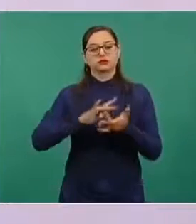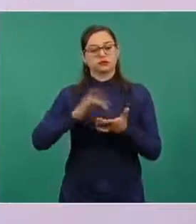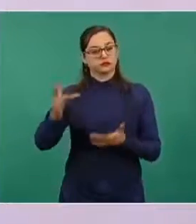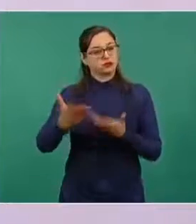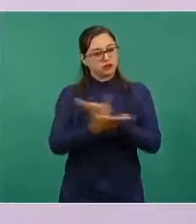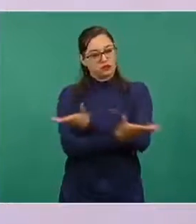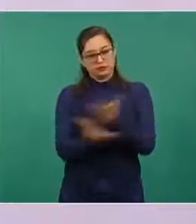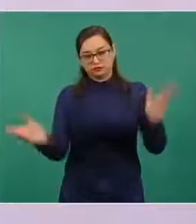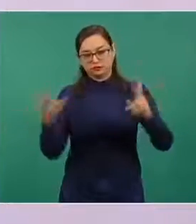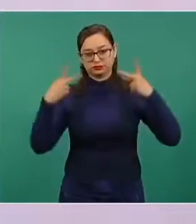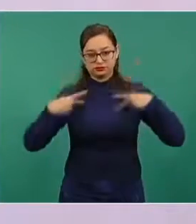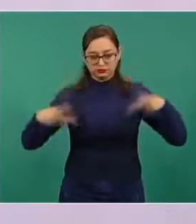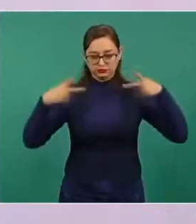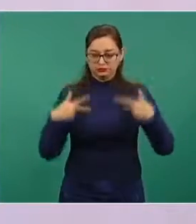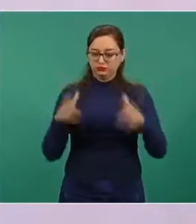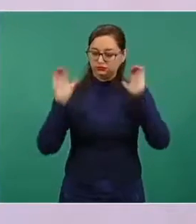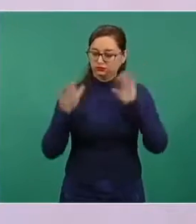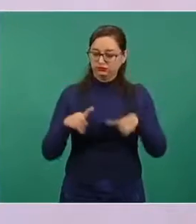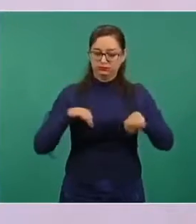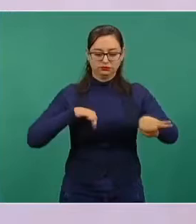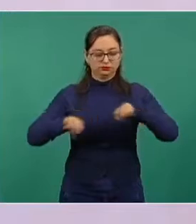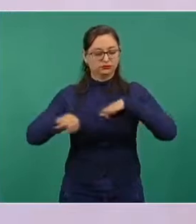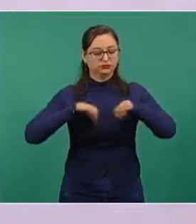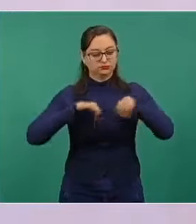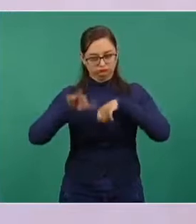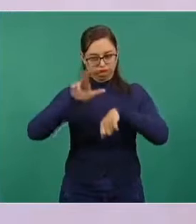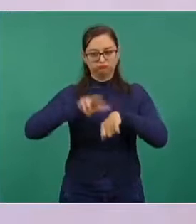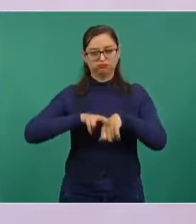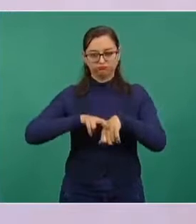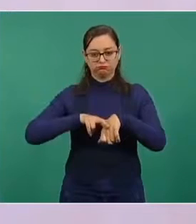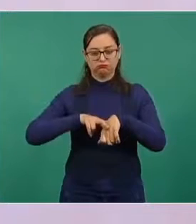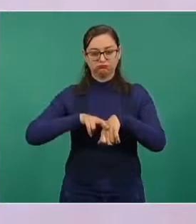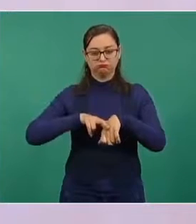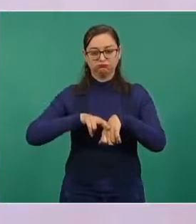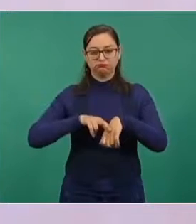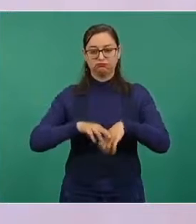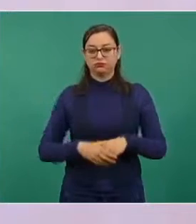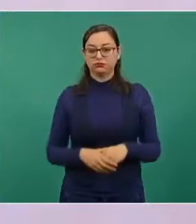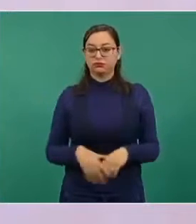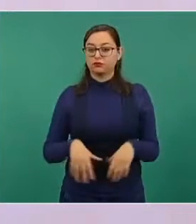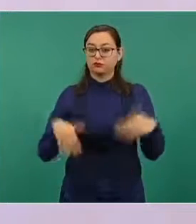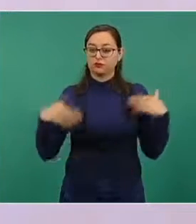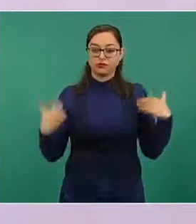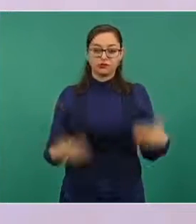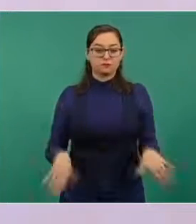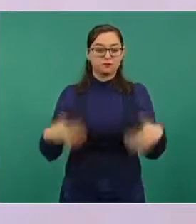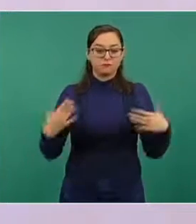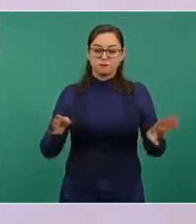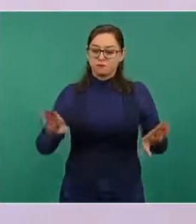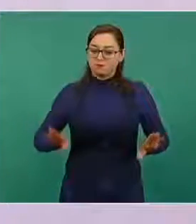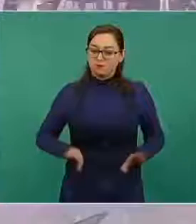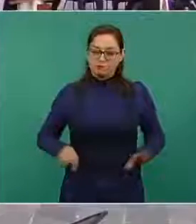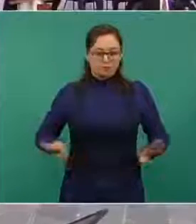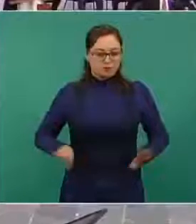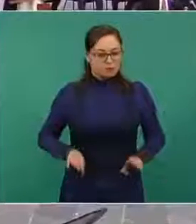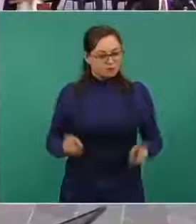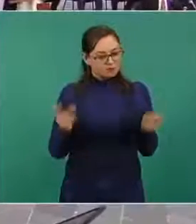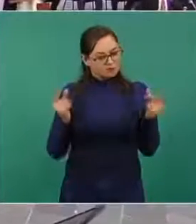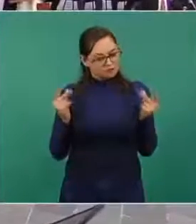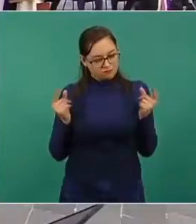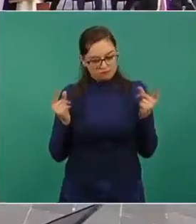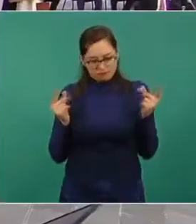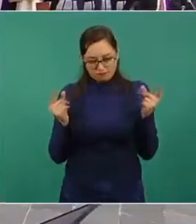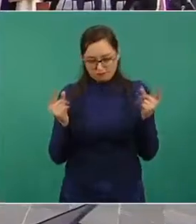trabajadores del IMSS que se aplicaron a fondo